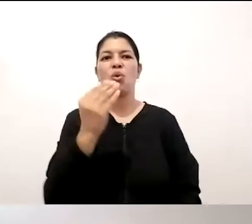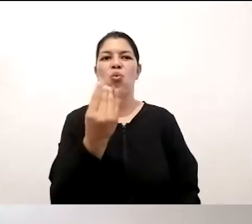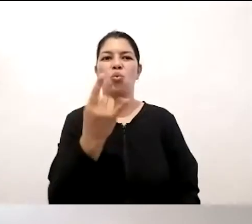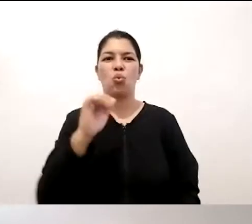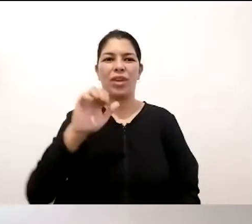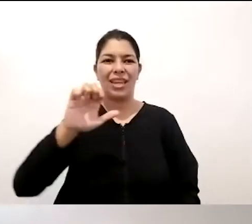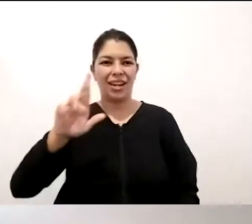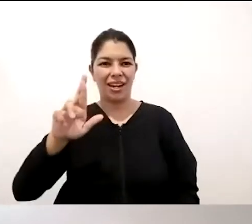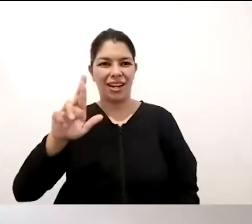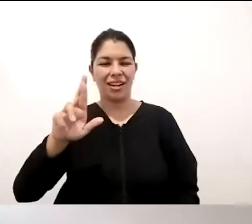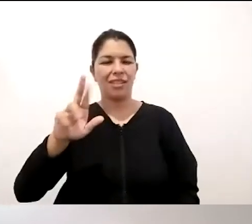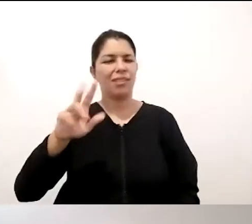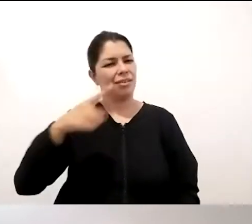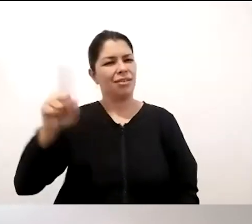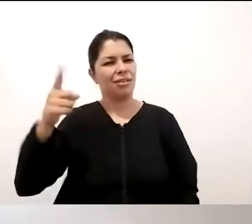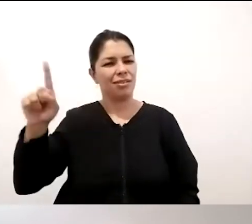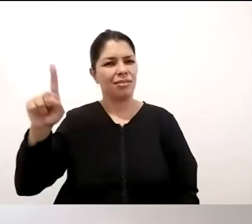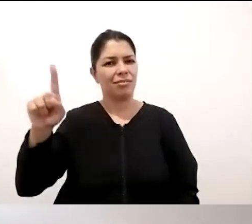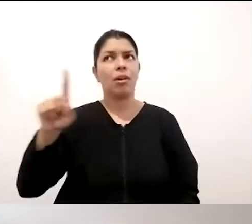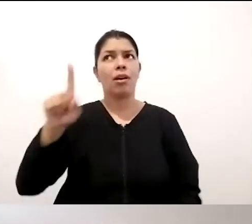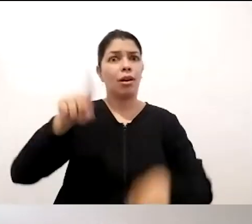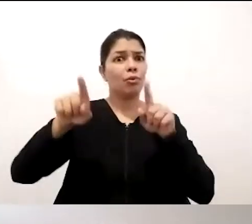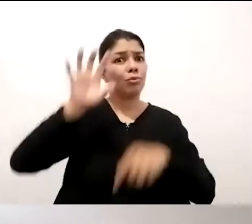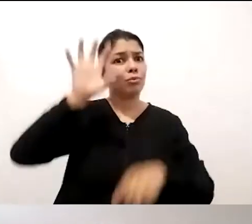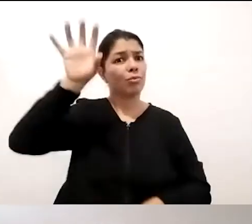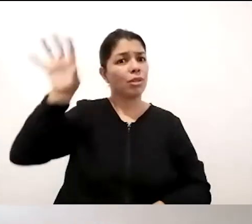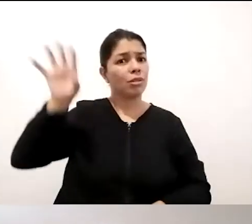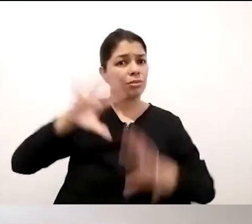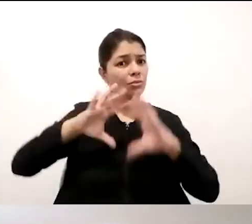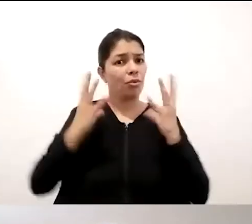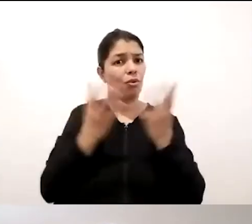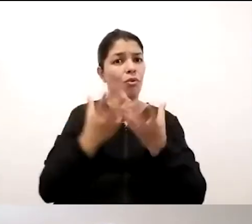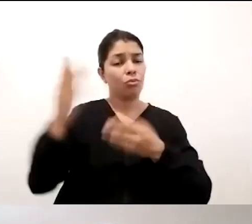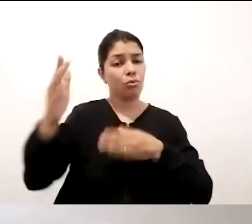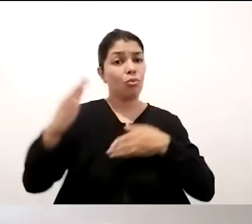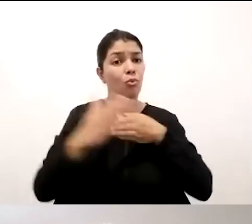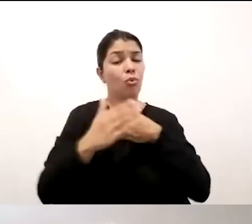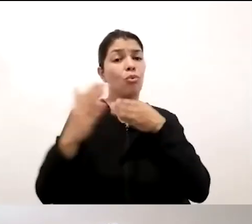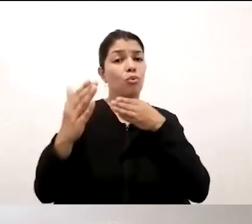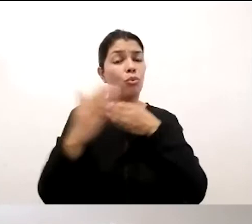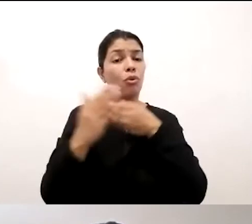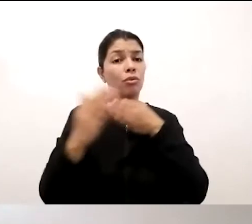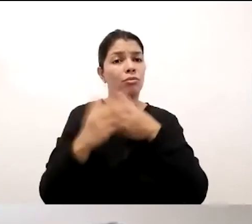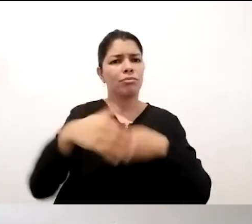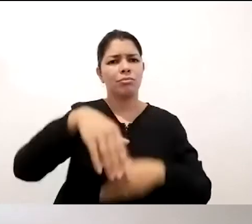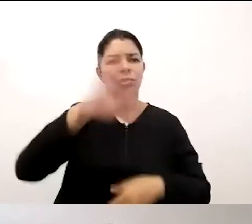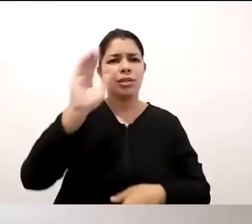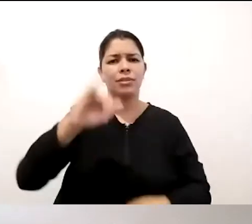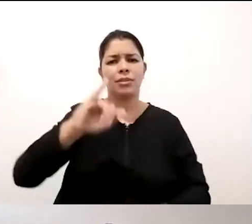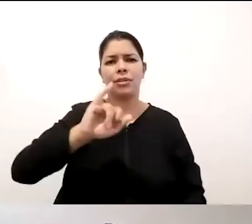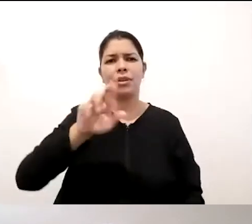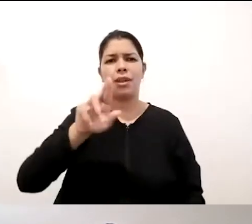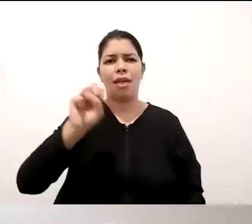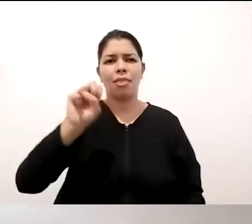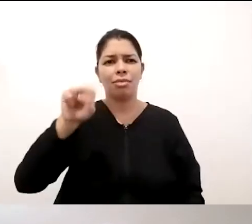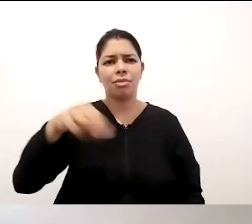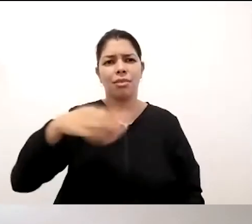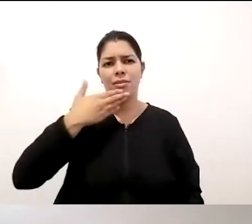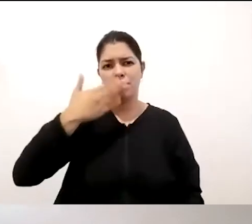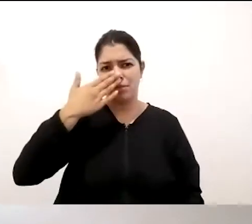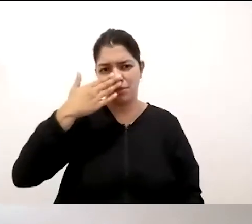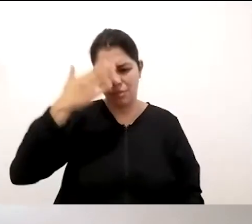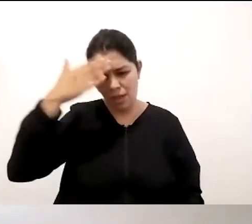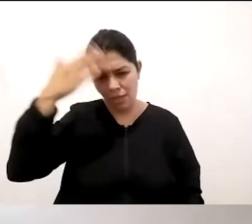en países de todo el mundo, principalmente en países como Irán, Sudán, Arabia Saudita, pero también